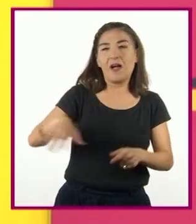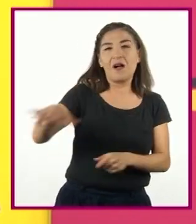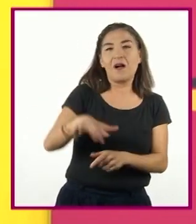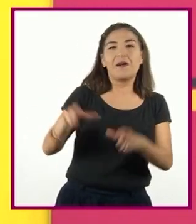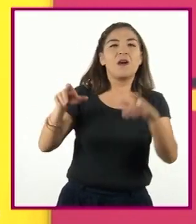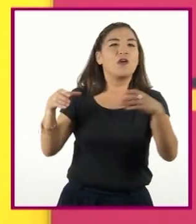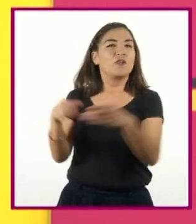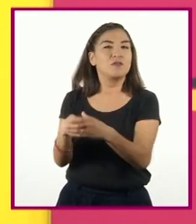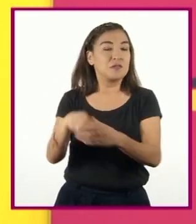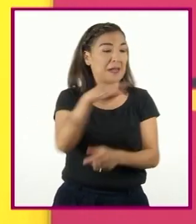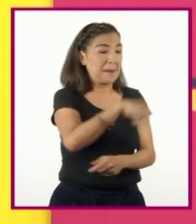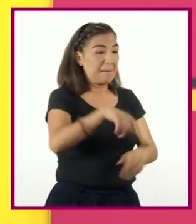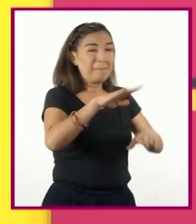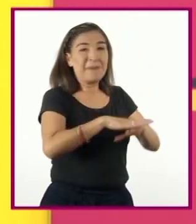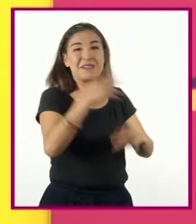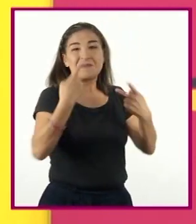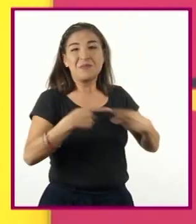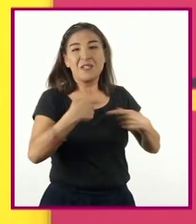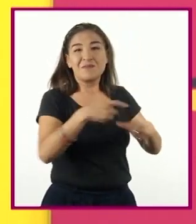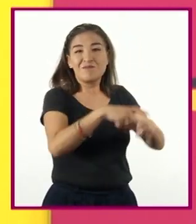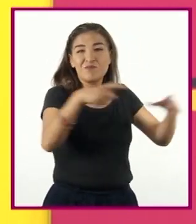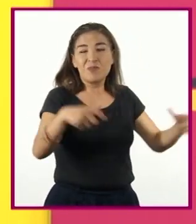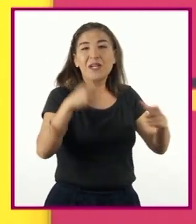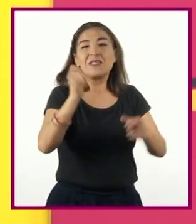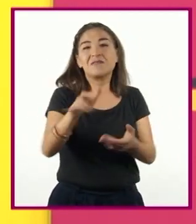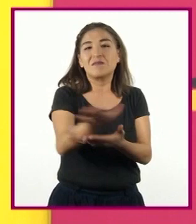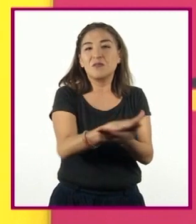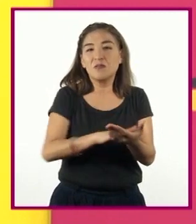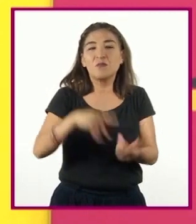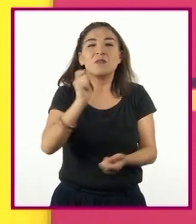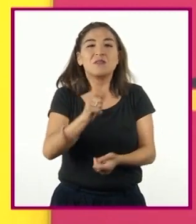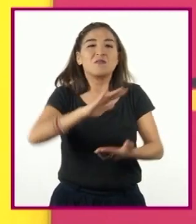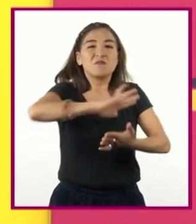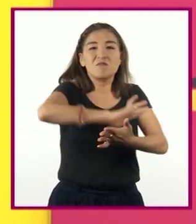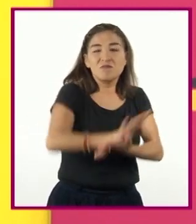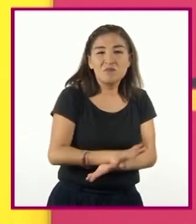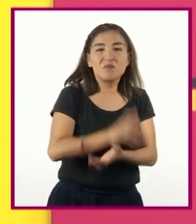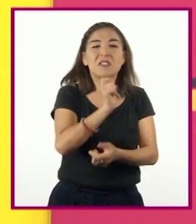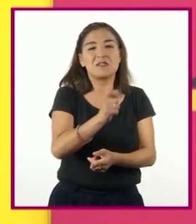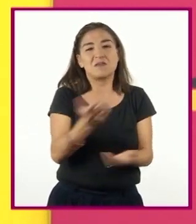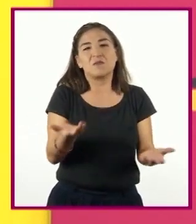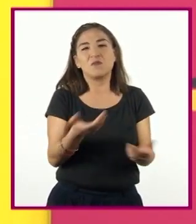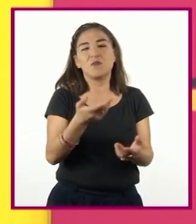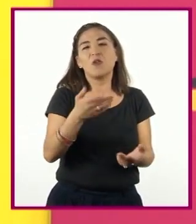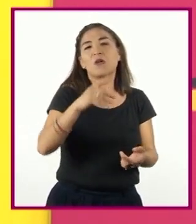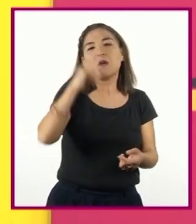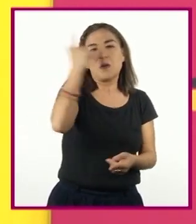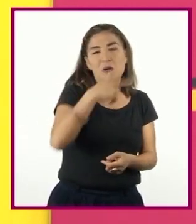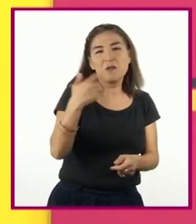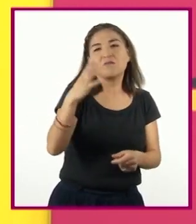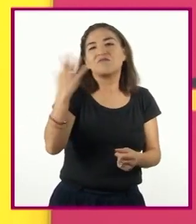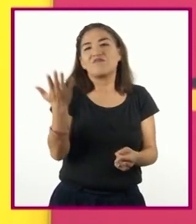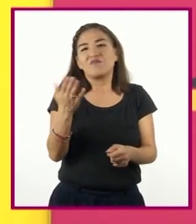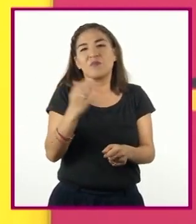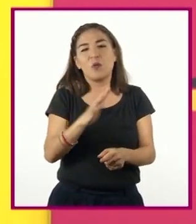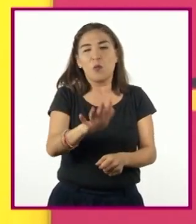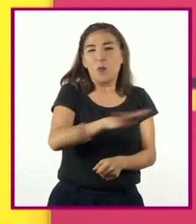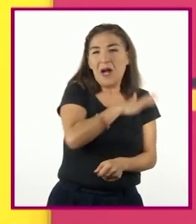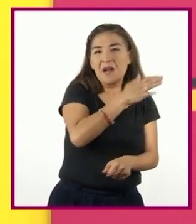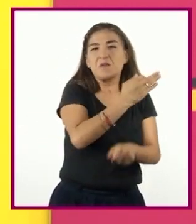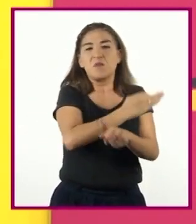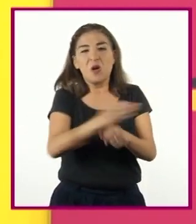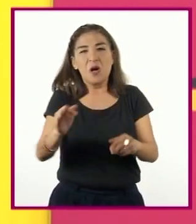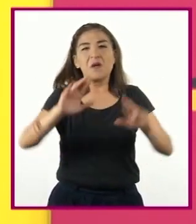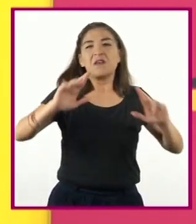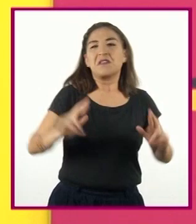Además, desde entonces, un sector de la población ha vivido discriminación por su color de piel, origen, grupo